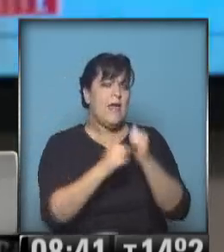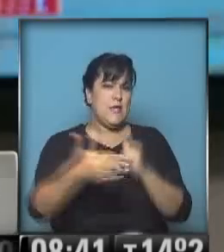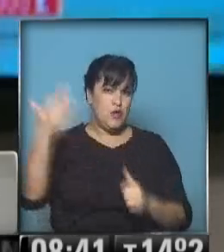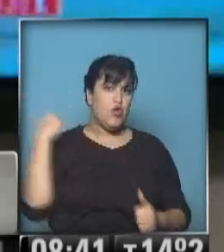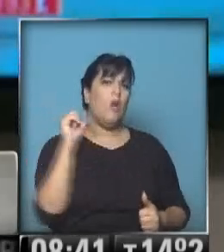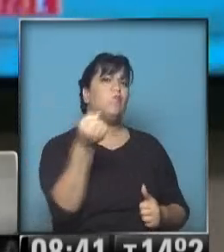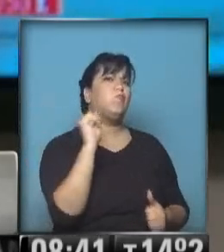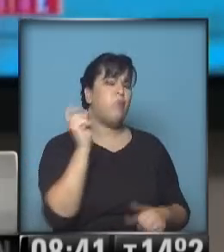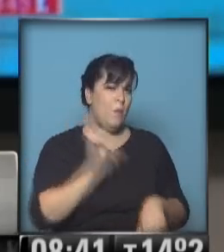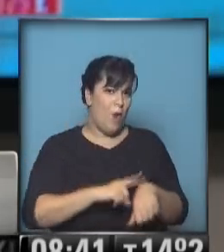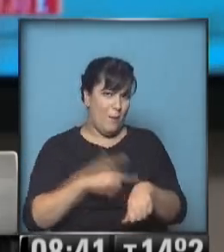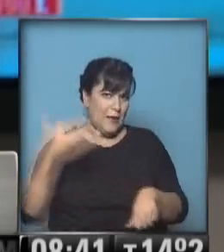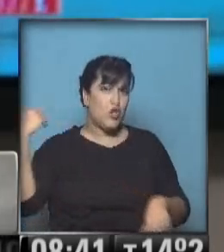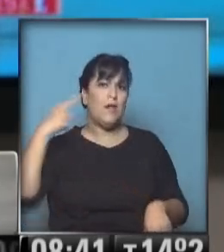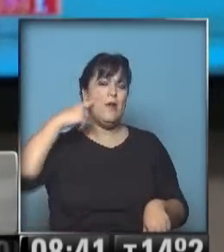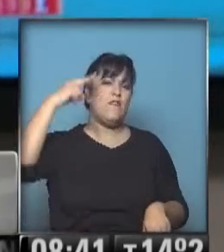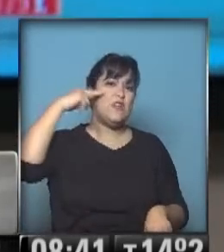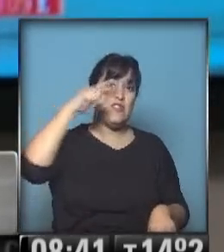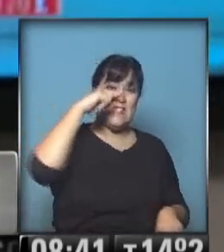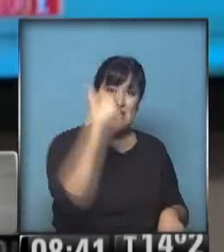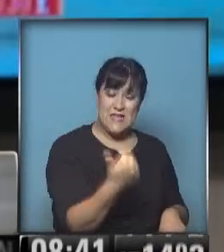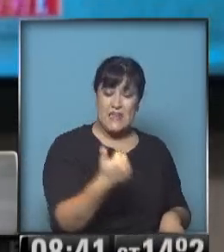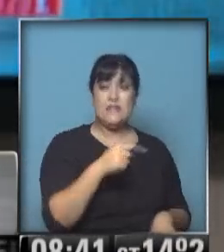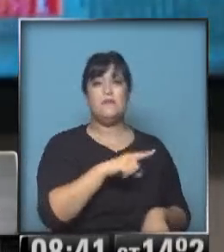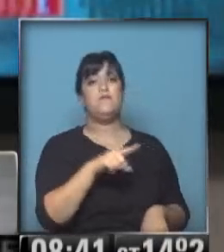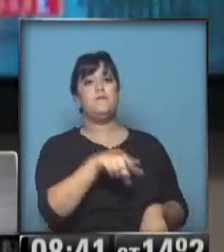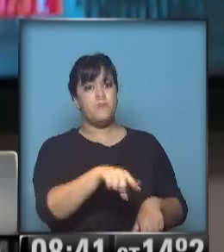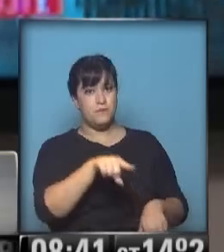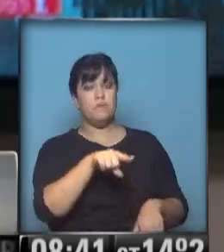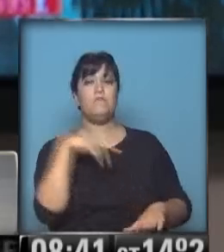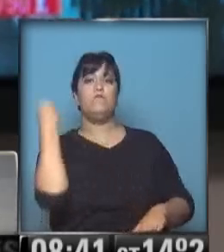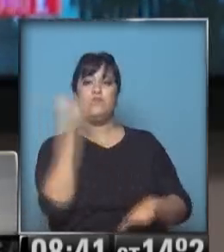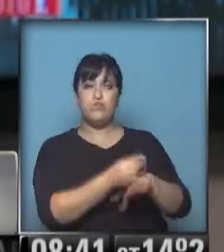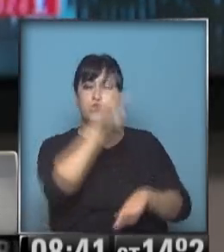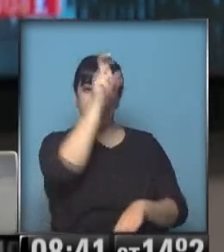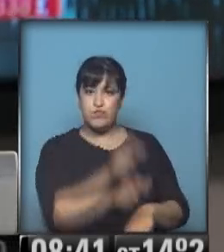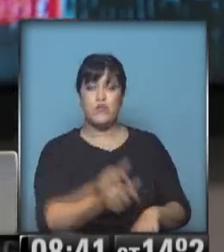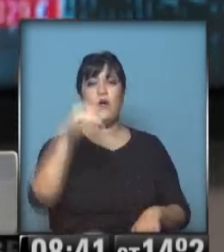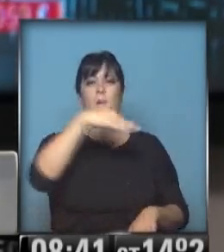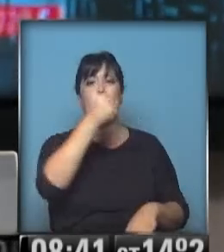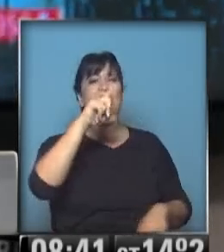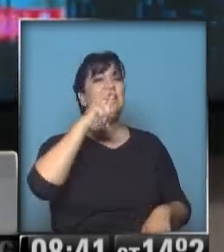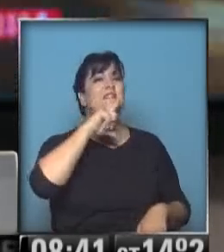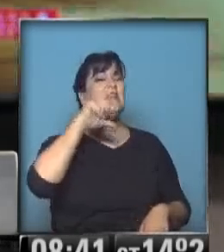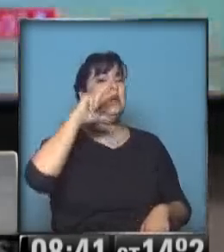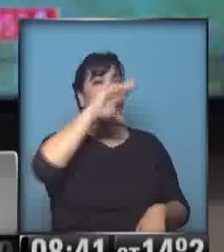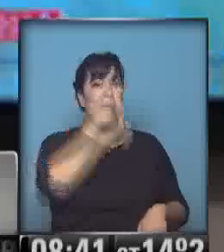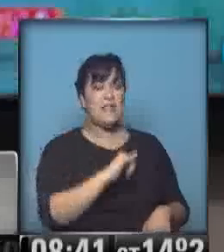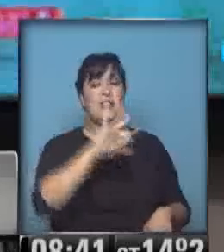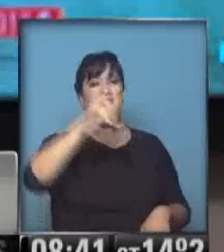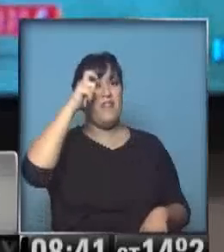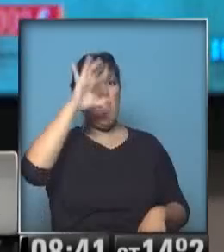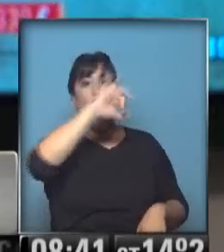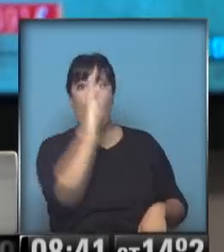vivido aquellos momentos s eh 1976 aparece la imagen de José Alfredo Martínez deos y uno lo relaciona con